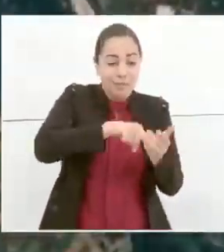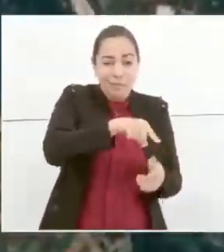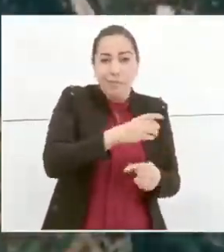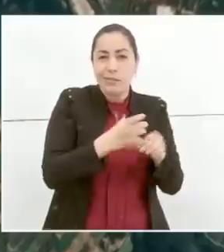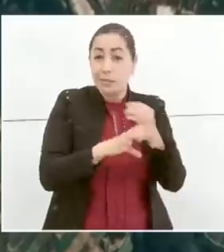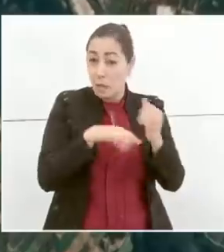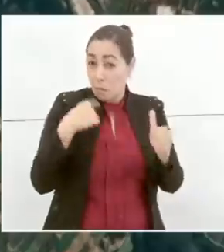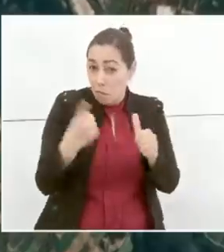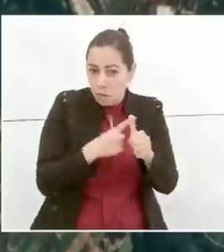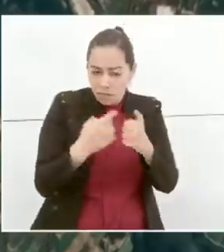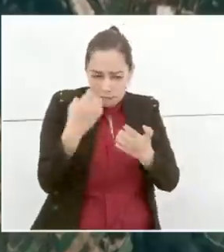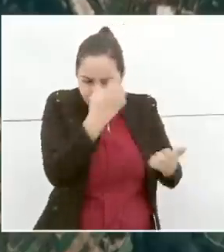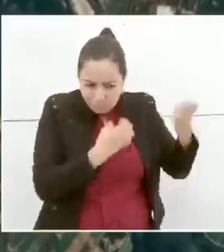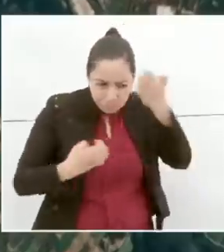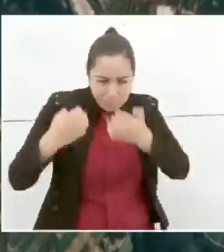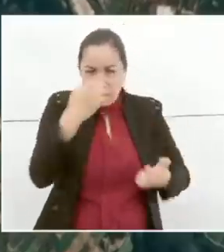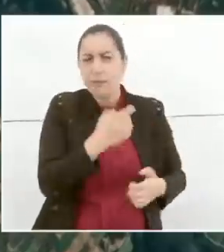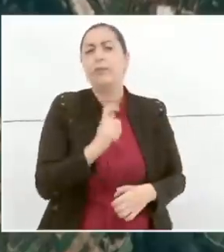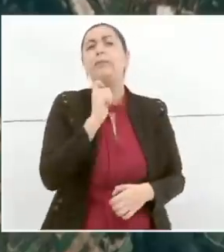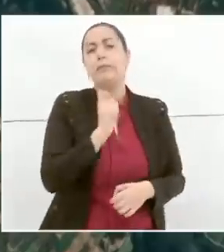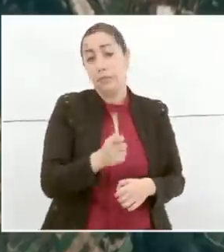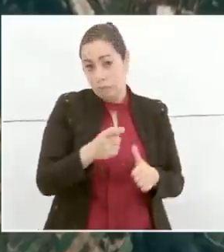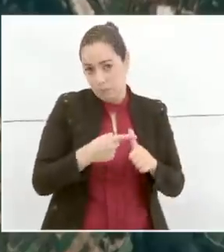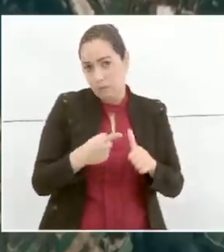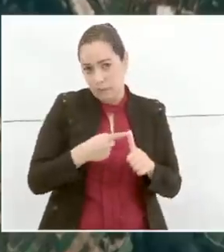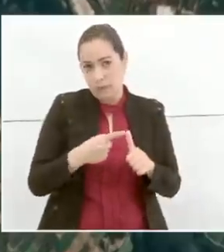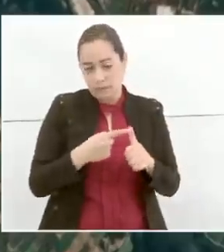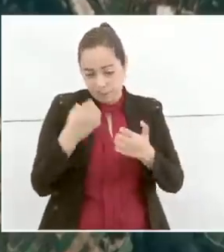un análisis. ¿Tiene qué? Que hacerse un análisis.